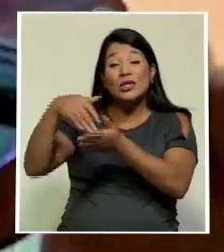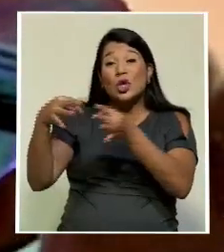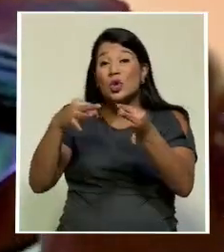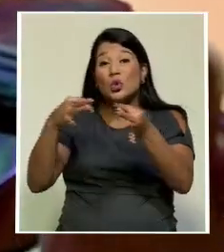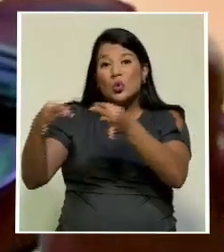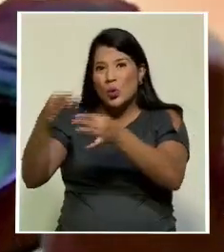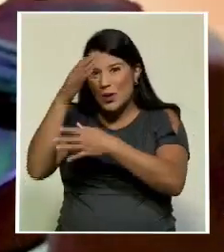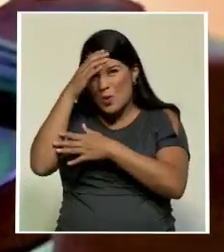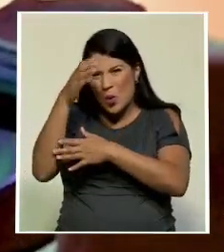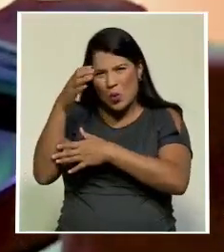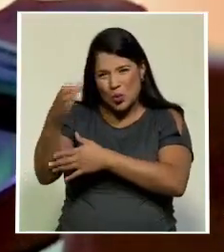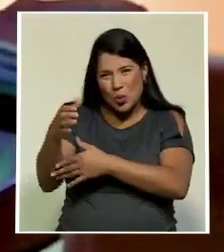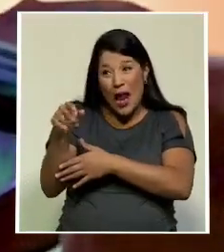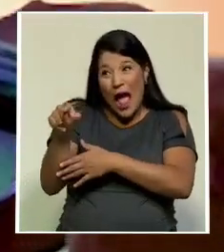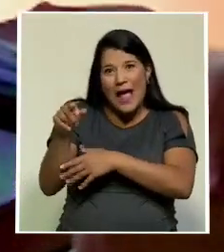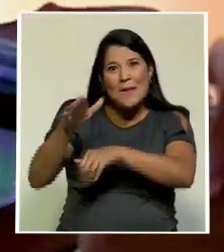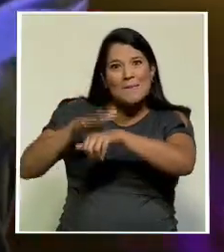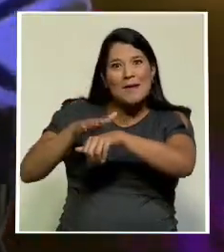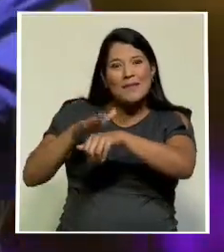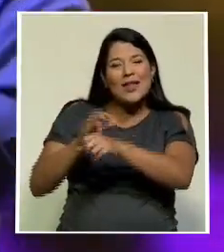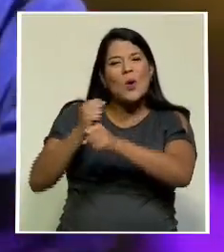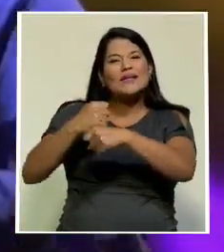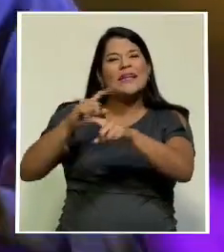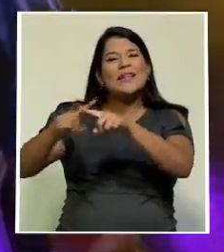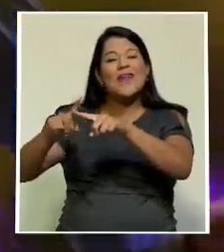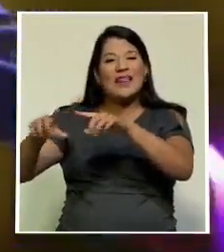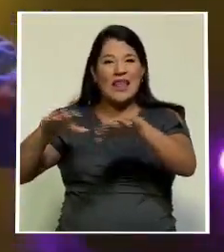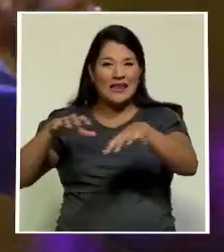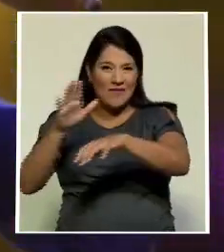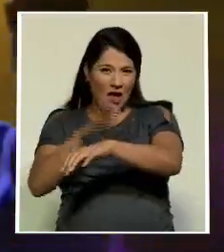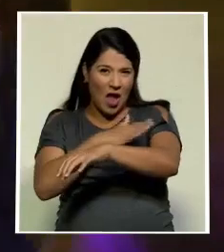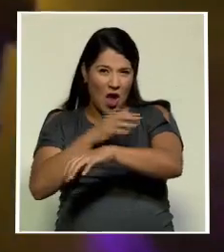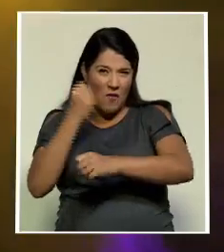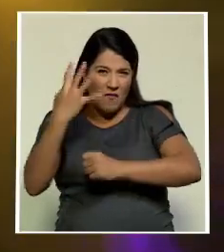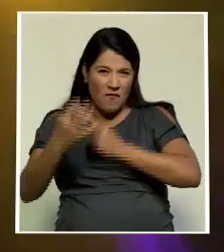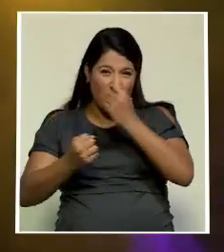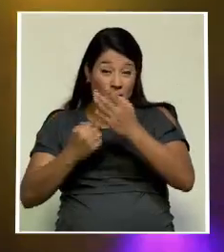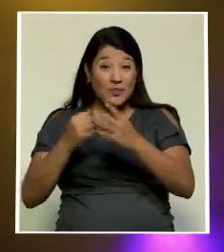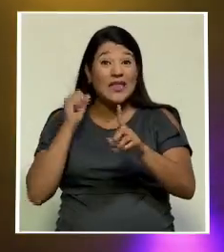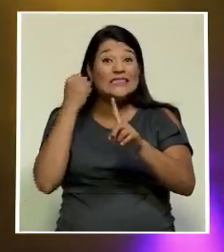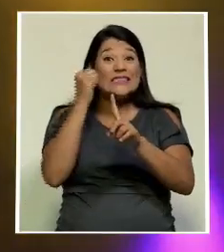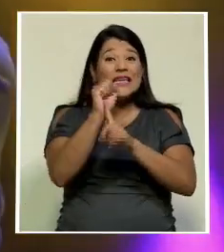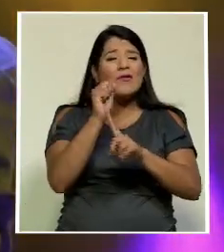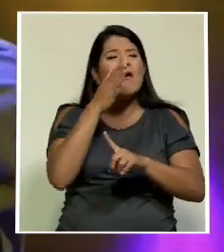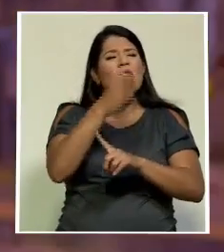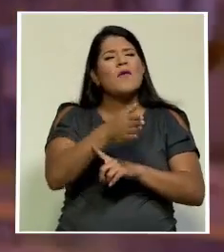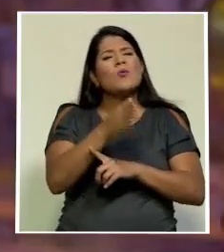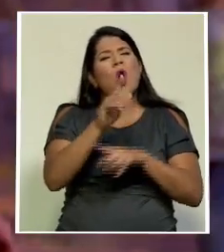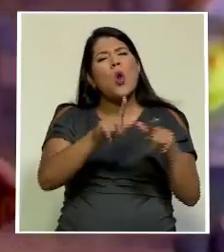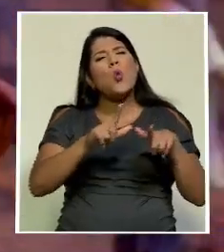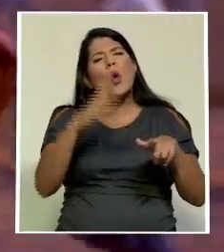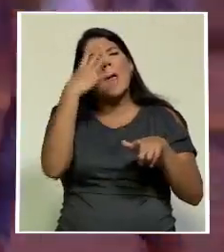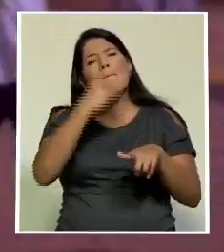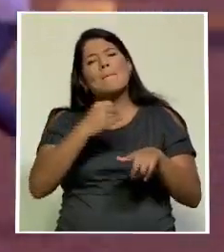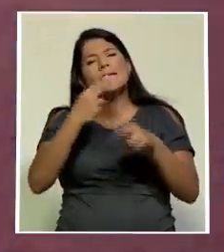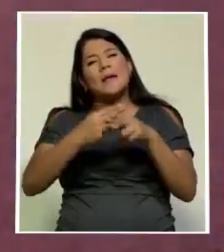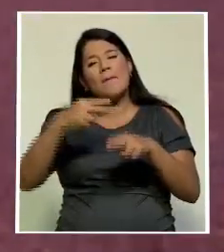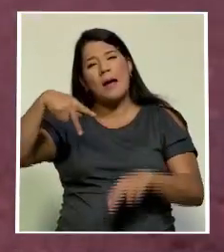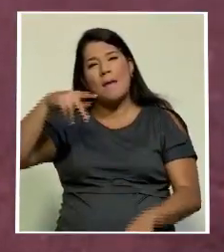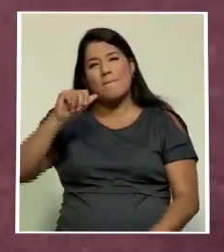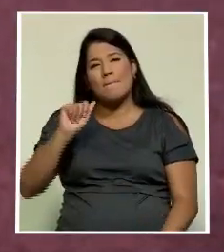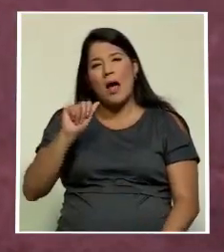que nos facilitaron para hacer varios conciertos. En Siquirres estuvimos en un lugar hermoso, Pacuarito, donde está una antigua estación